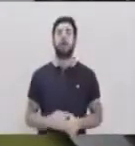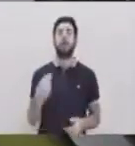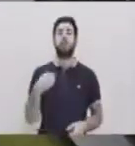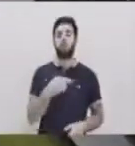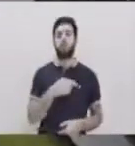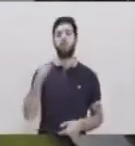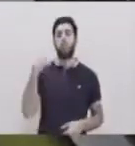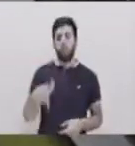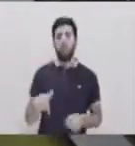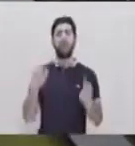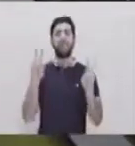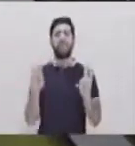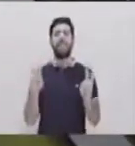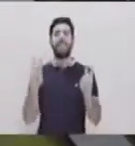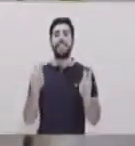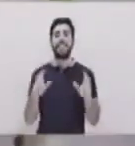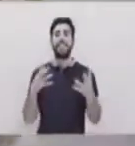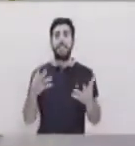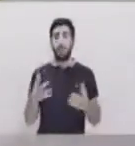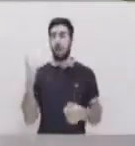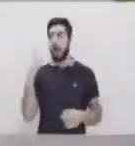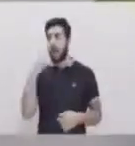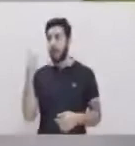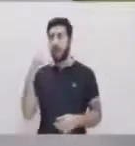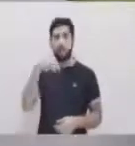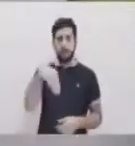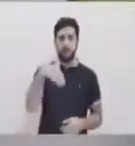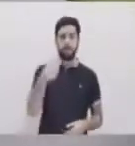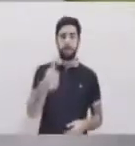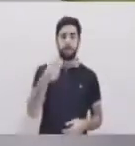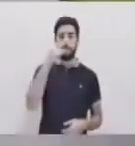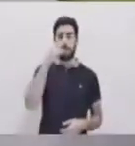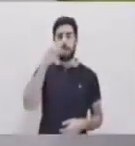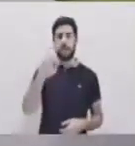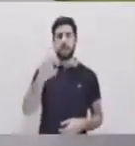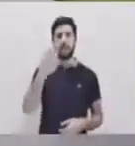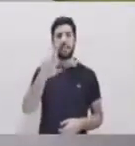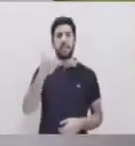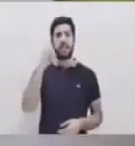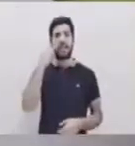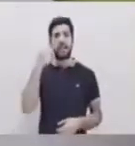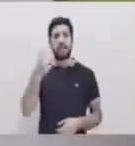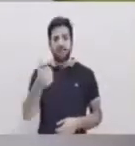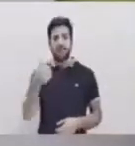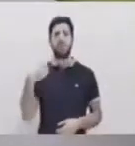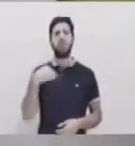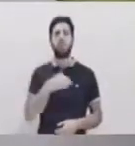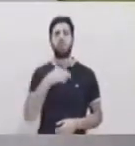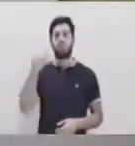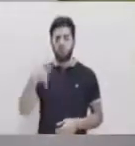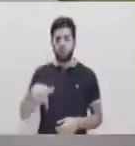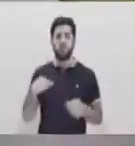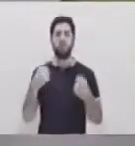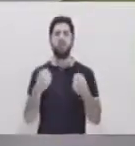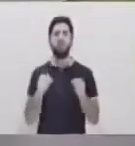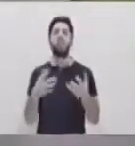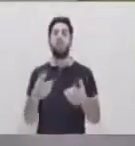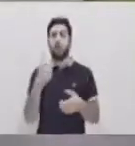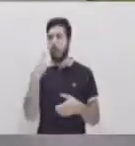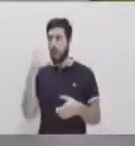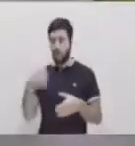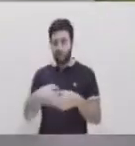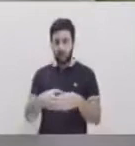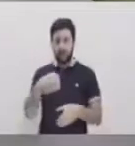trabajar el tema de la materia. Y para ello vamos a elaborar